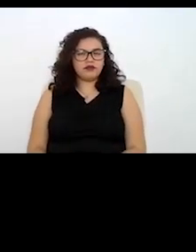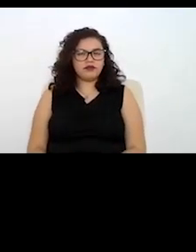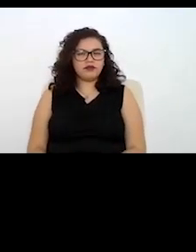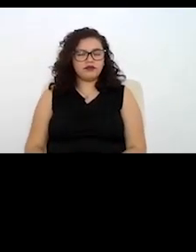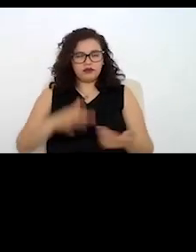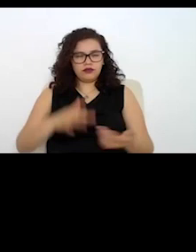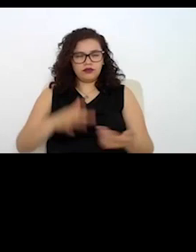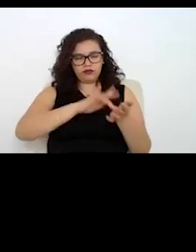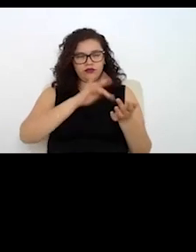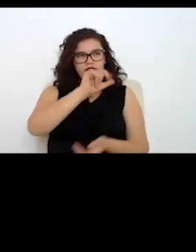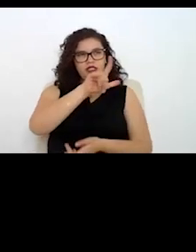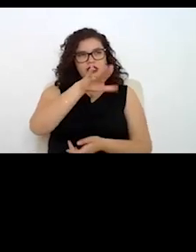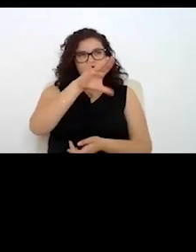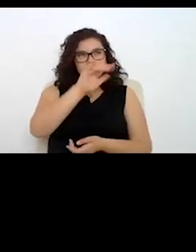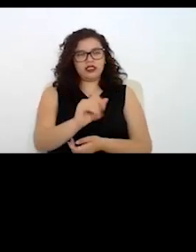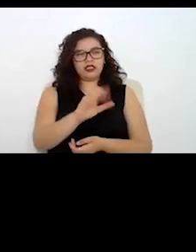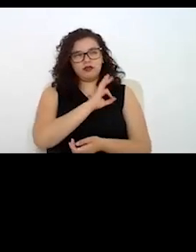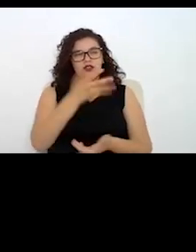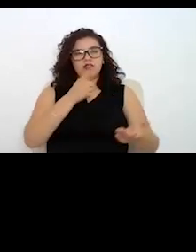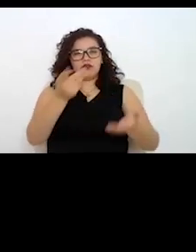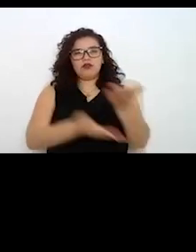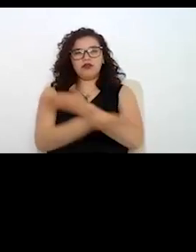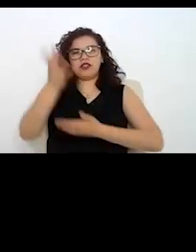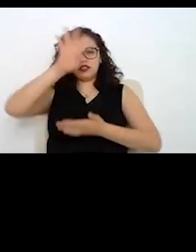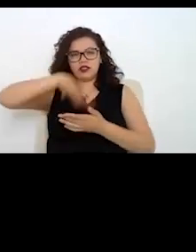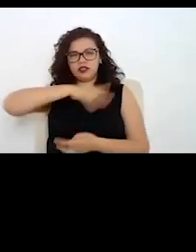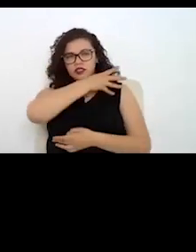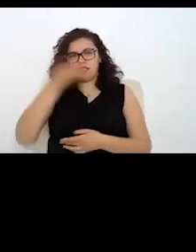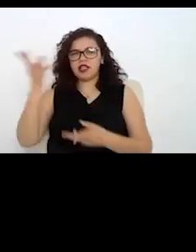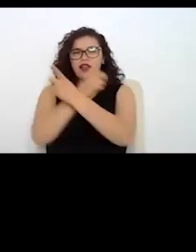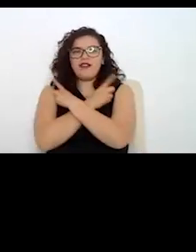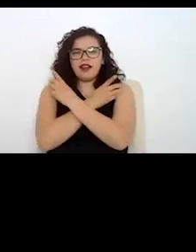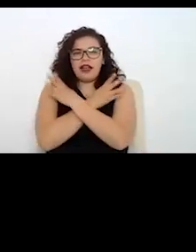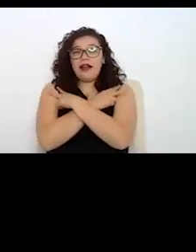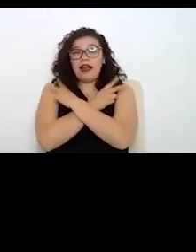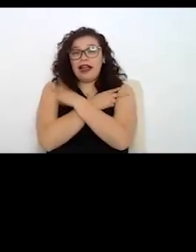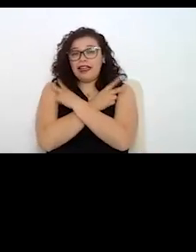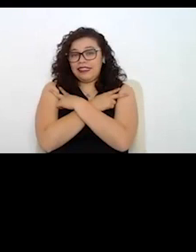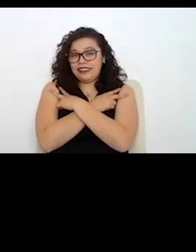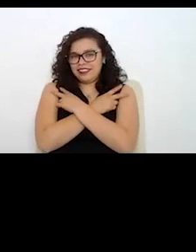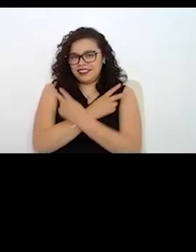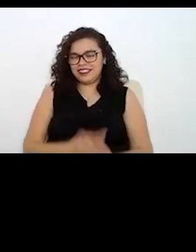Gracias. Pide Alicia Martínez si nos puedes compartir la tabla de las vacaciones.